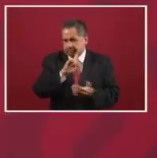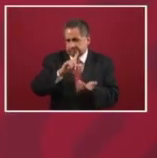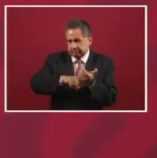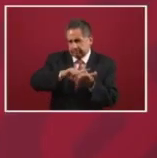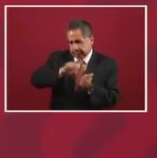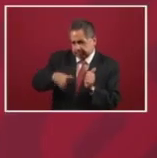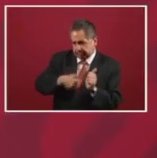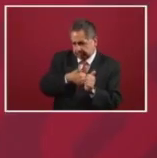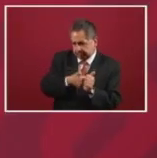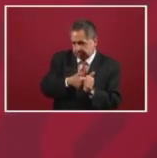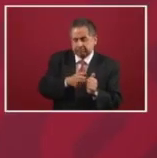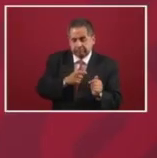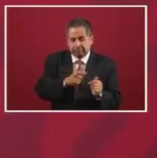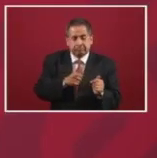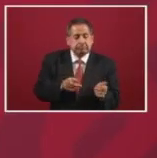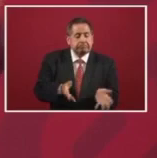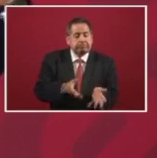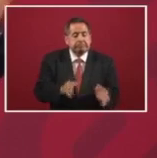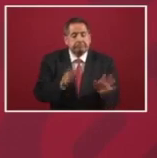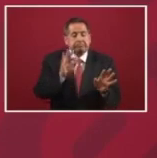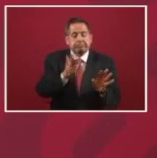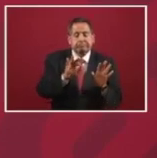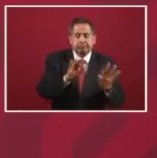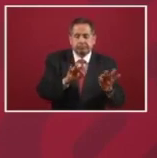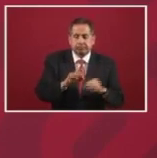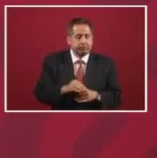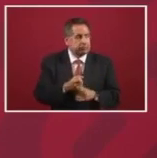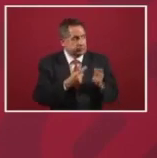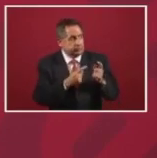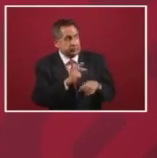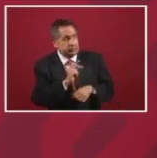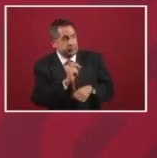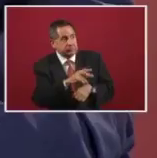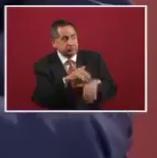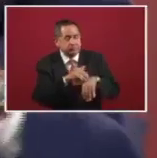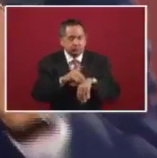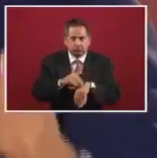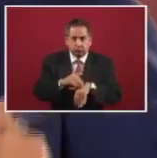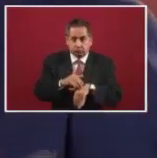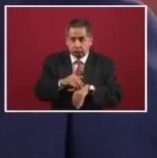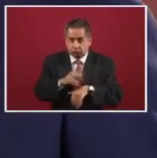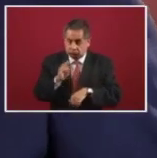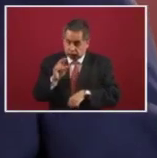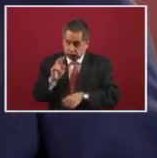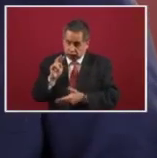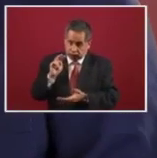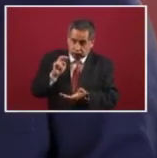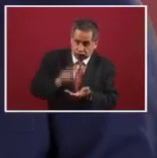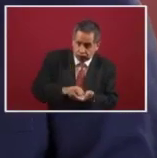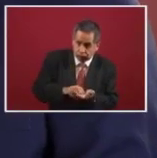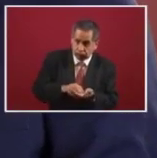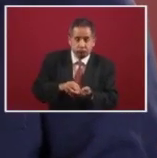Y por cualquier circunstancia van. Pero ya estando ahí,